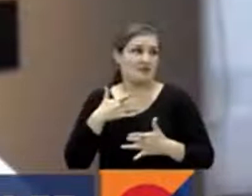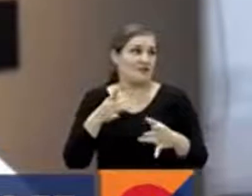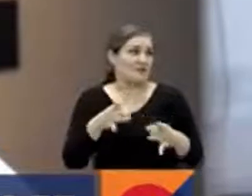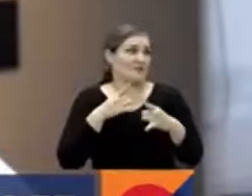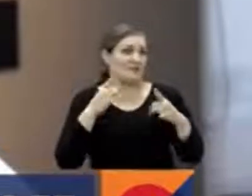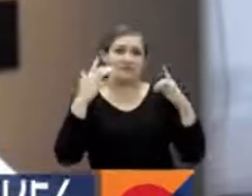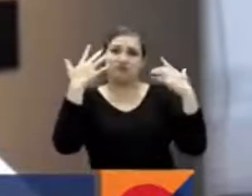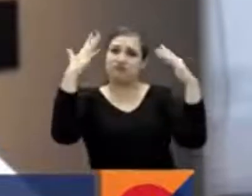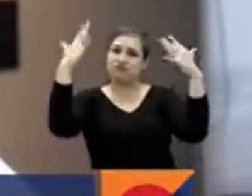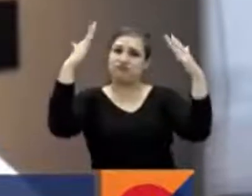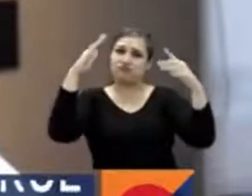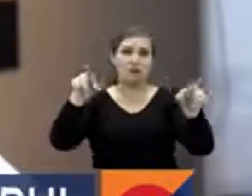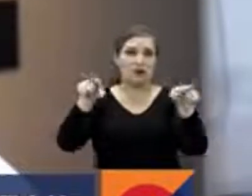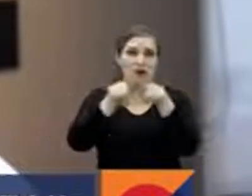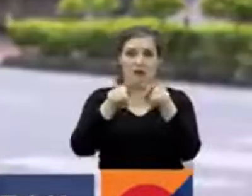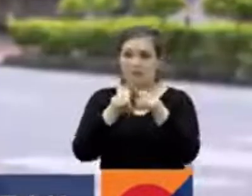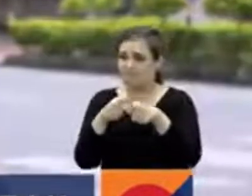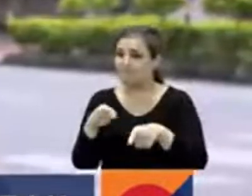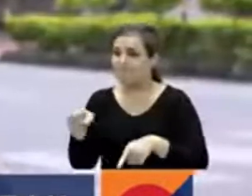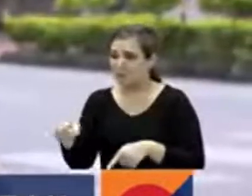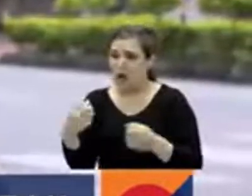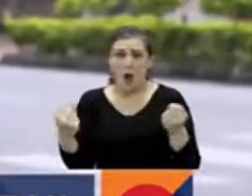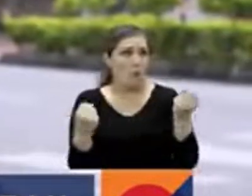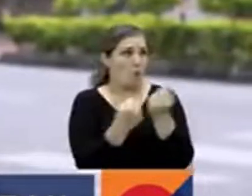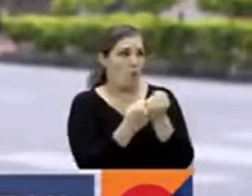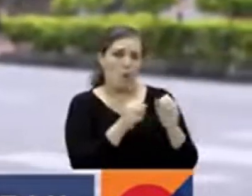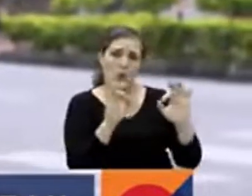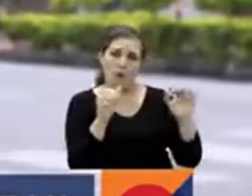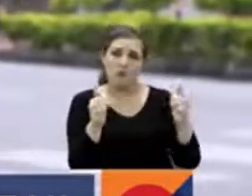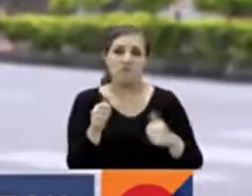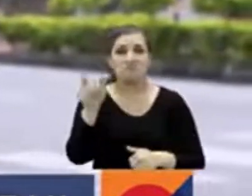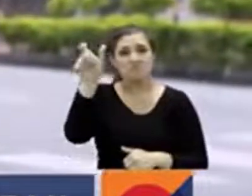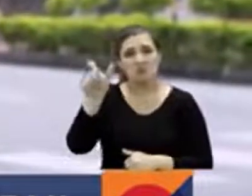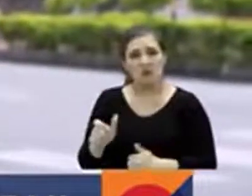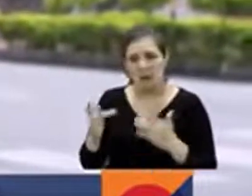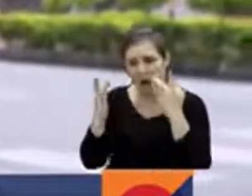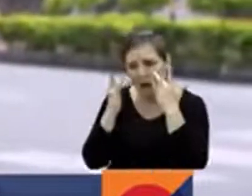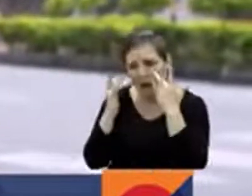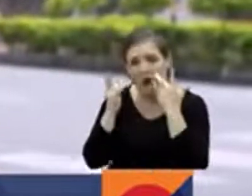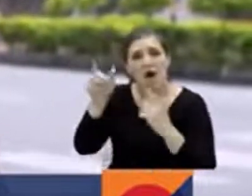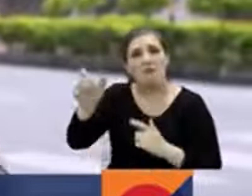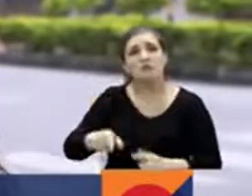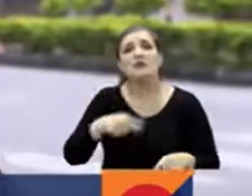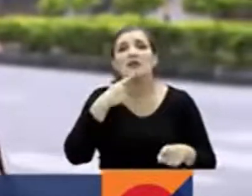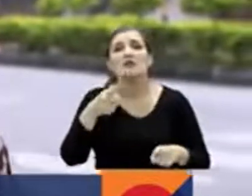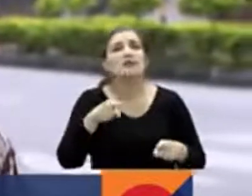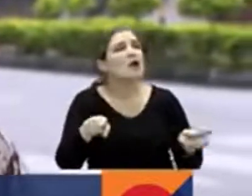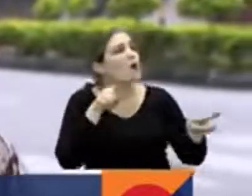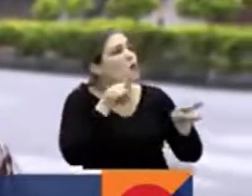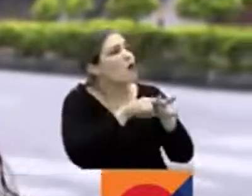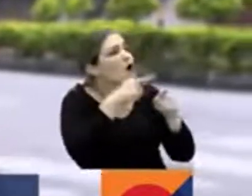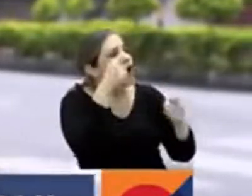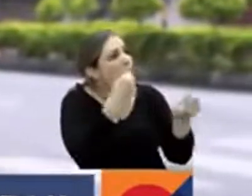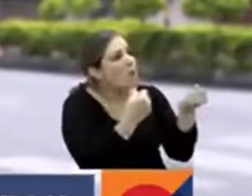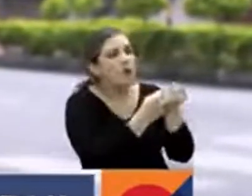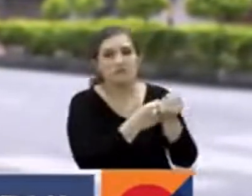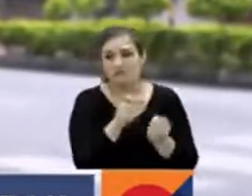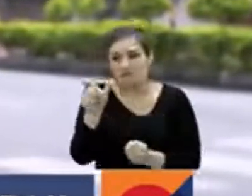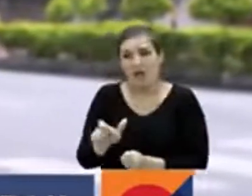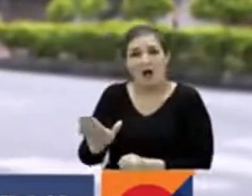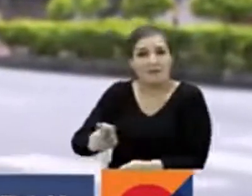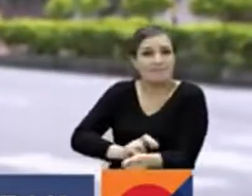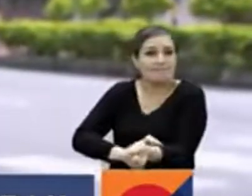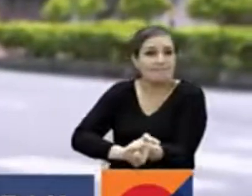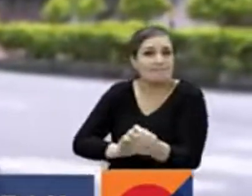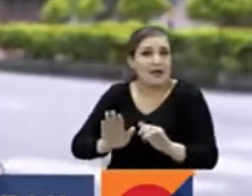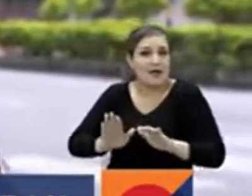que el ingeniero apoyara a Petro. Para mí es honesto, fue un gesto de honestidad y eso es lo que lo caracterizó